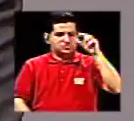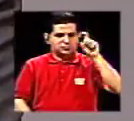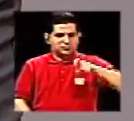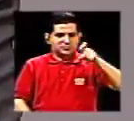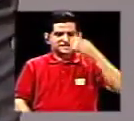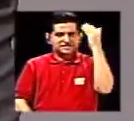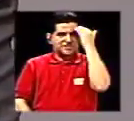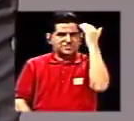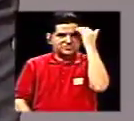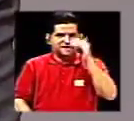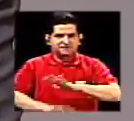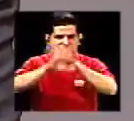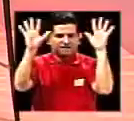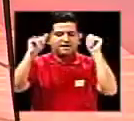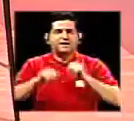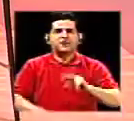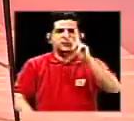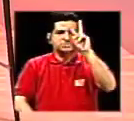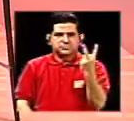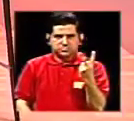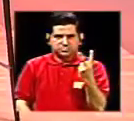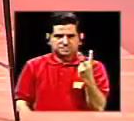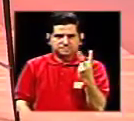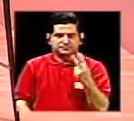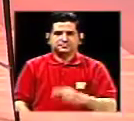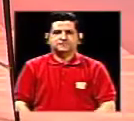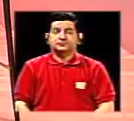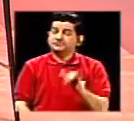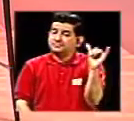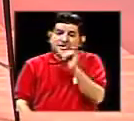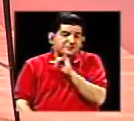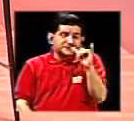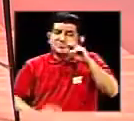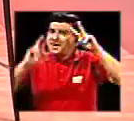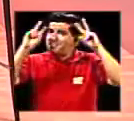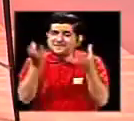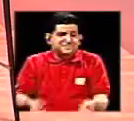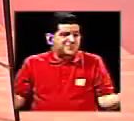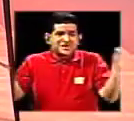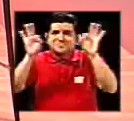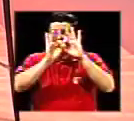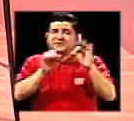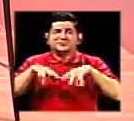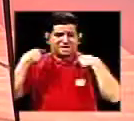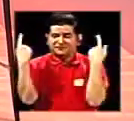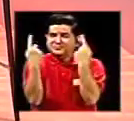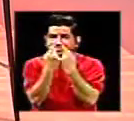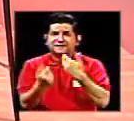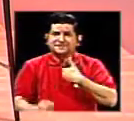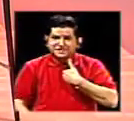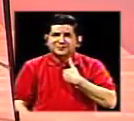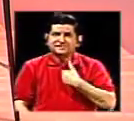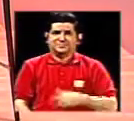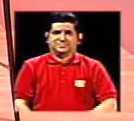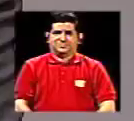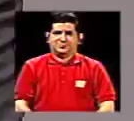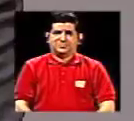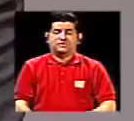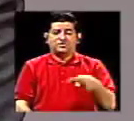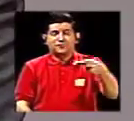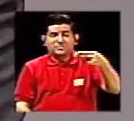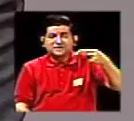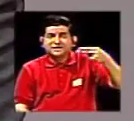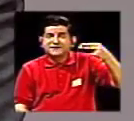que queremos caminar. La segunda es también un tema fundamental en nuestro partido, de una